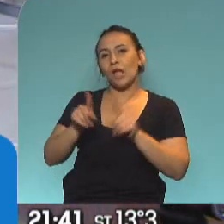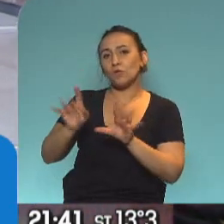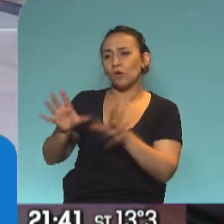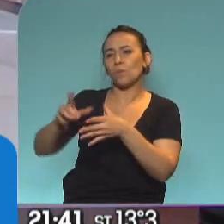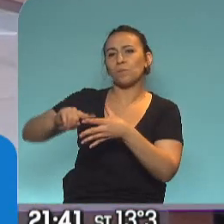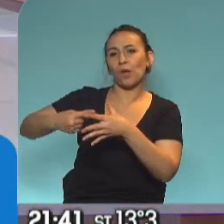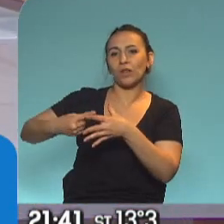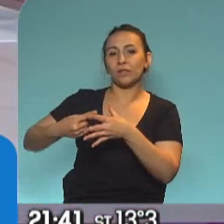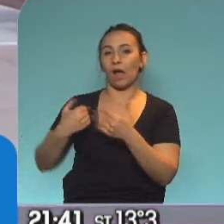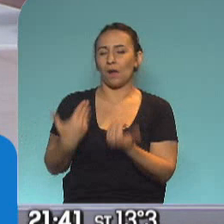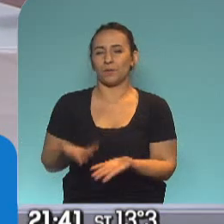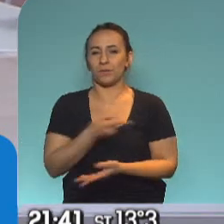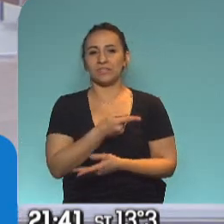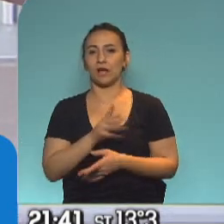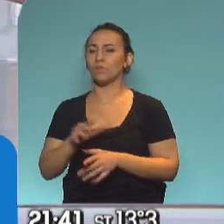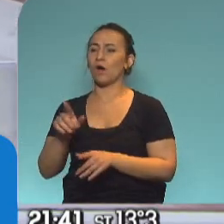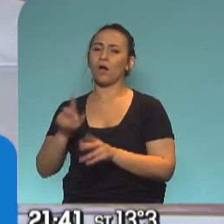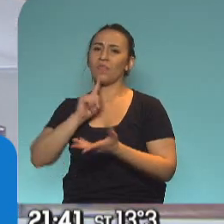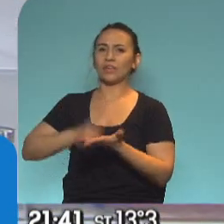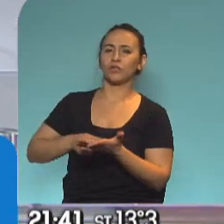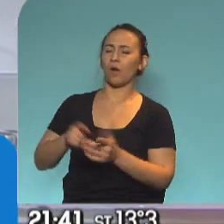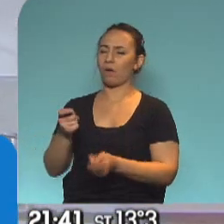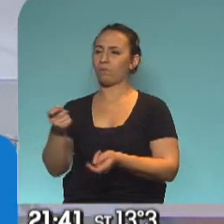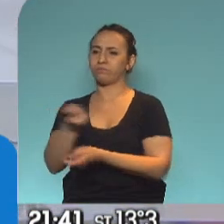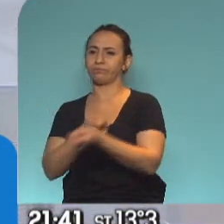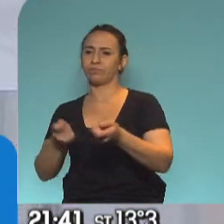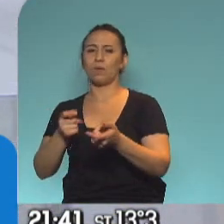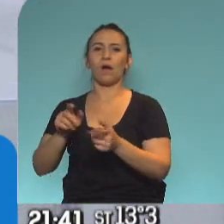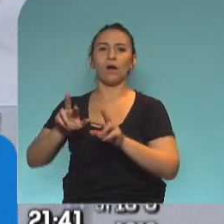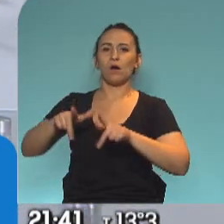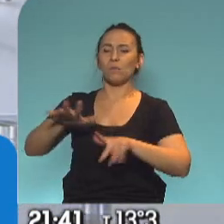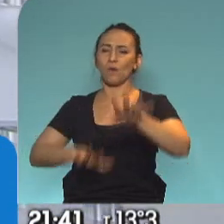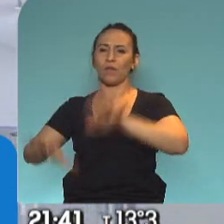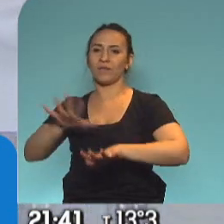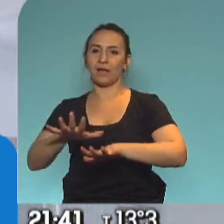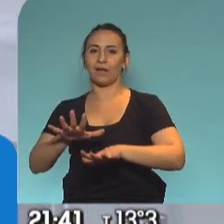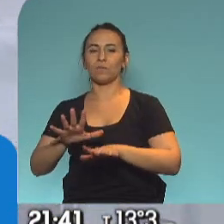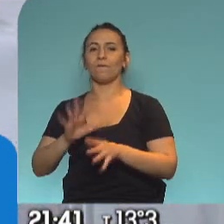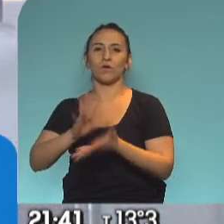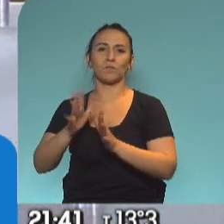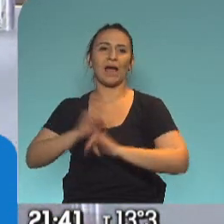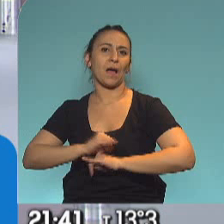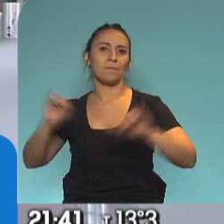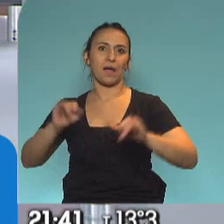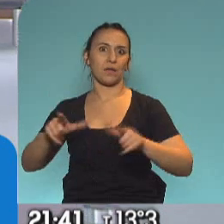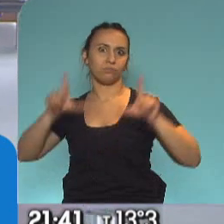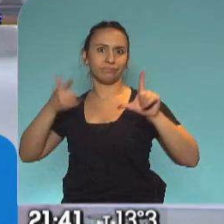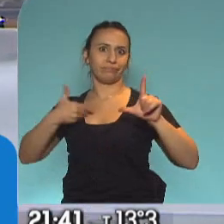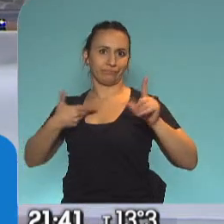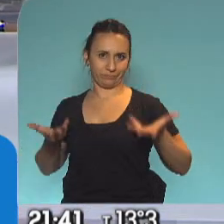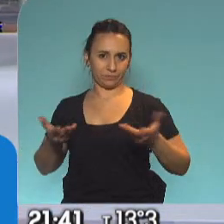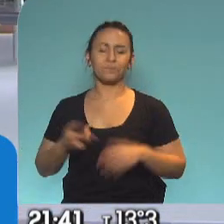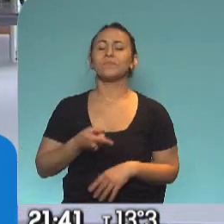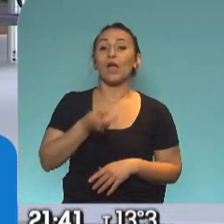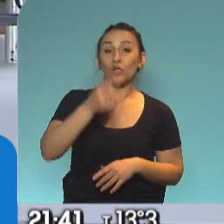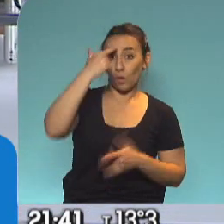política para hacer política contra los opositores. Entonces, la moneda de cambio son que esas causas no se resuelvan, no que se resuelvan. Cuando un juez tiene